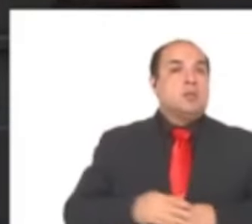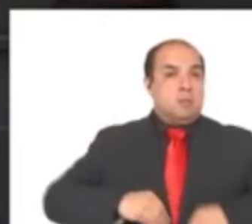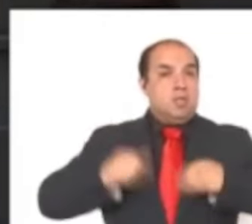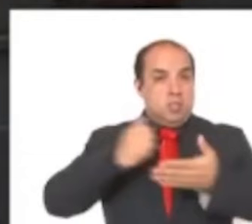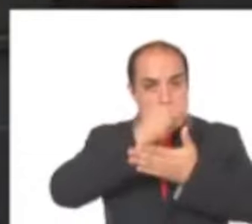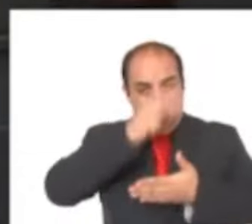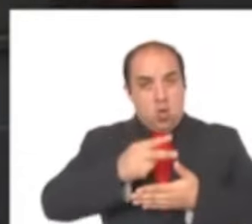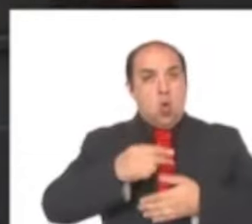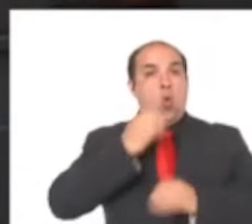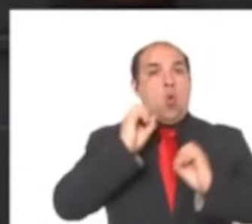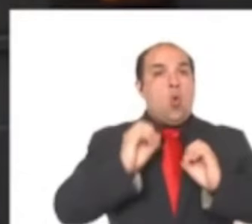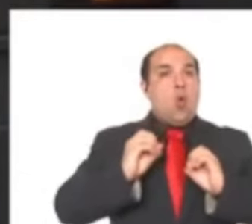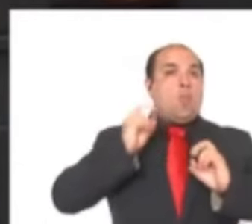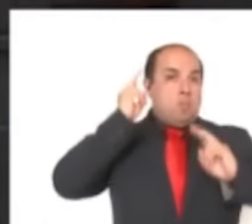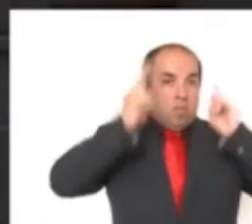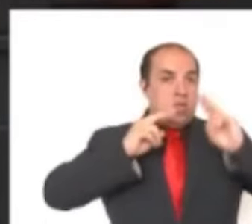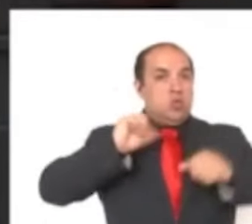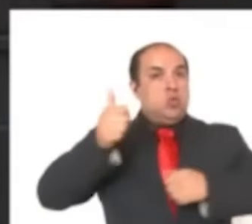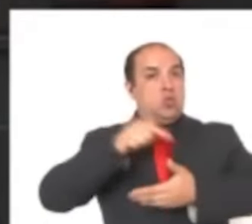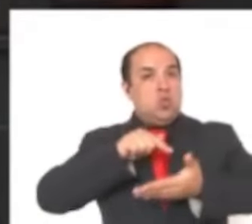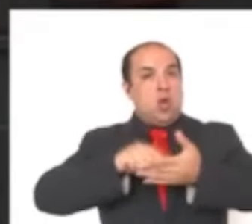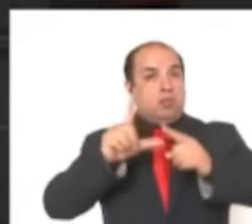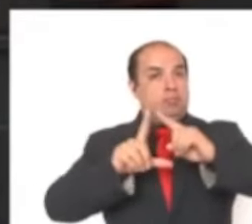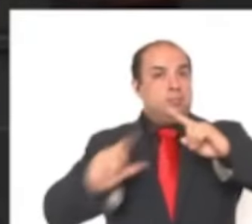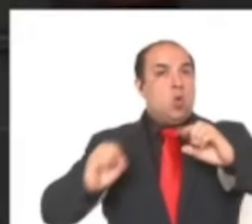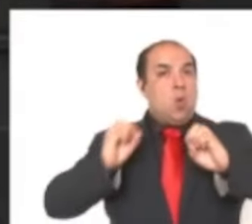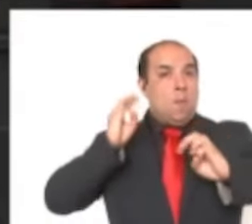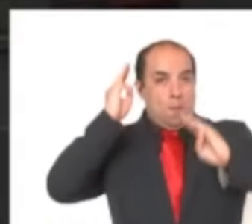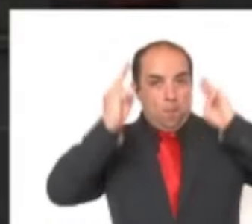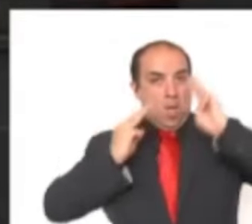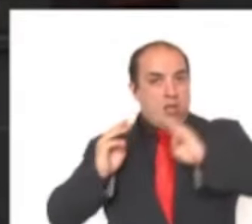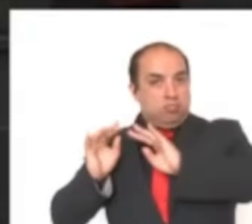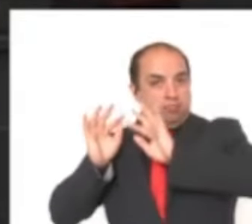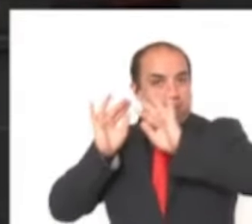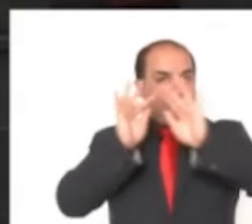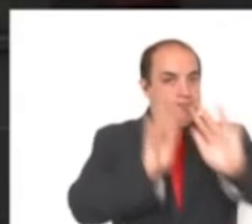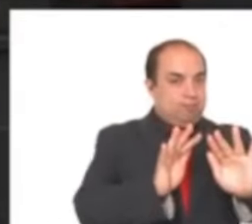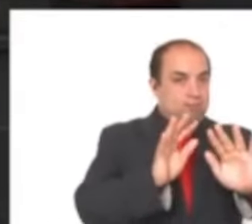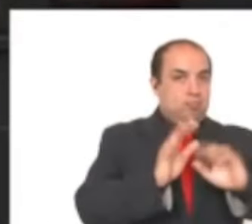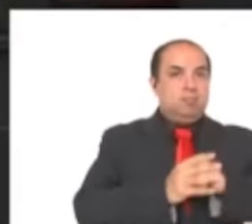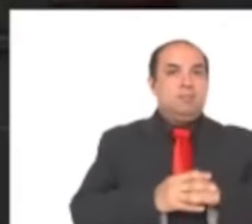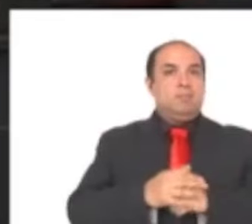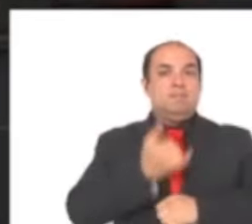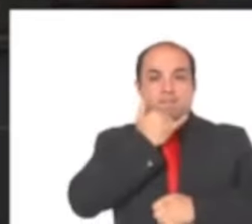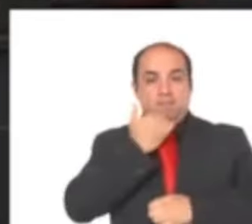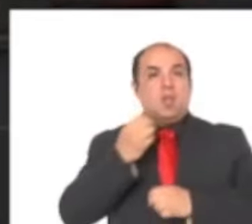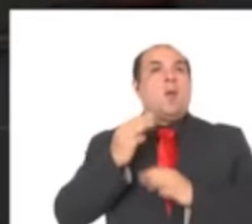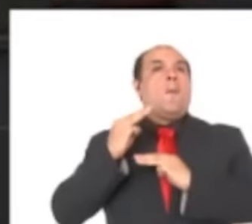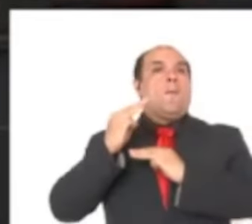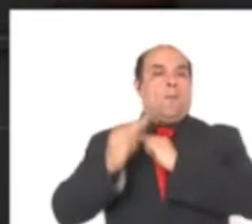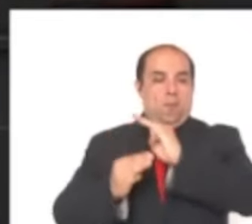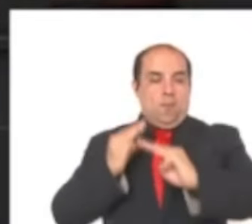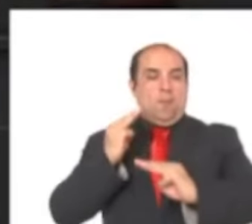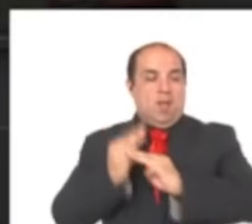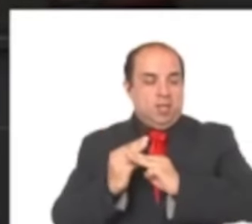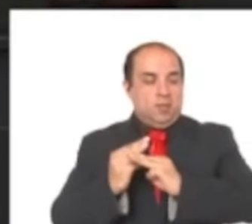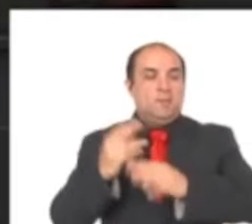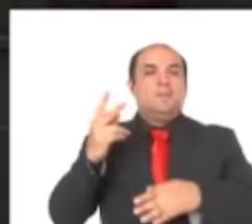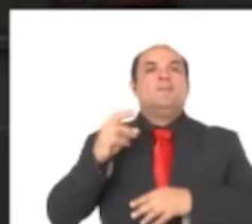para visitantes de otros lugares del país y del mundo. Es un proyecto que integra medio